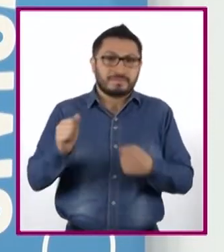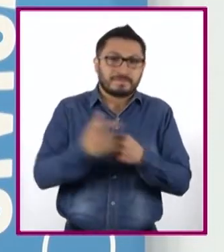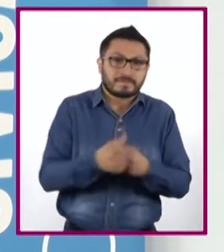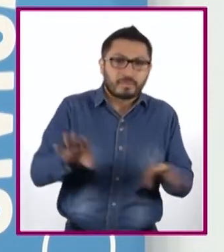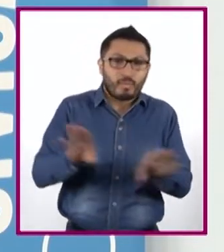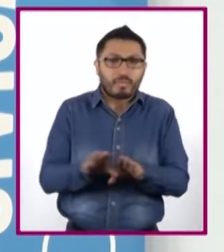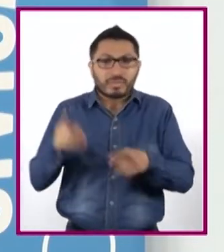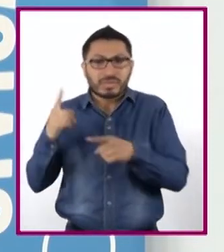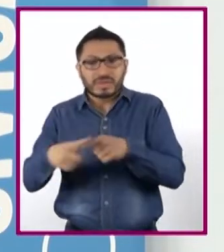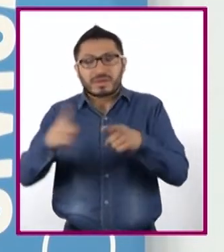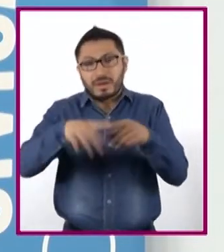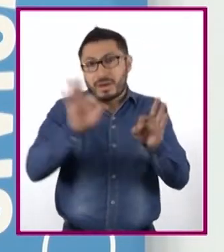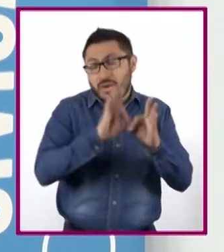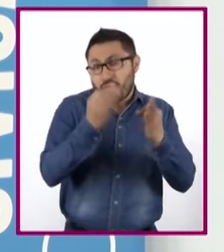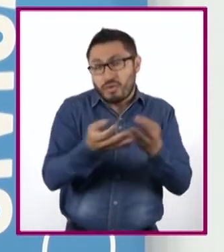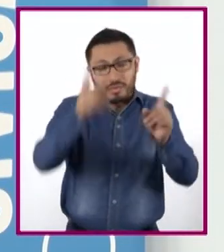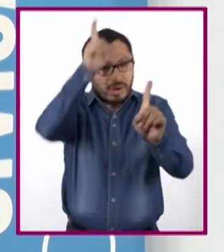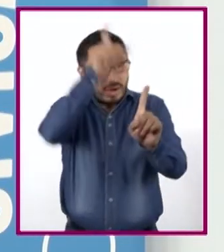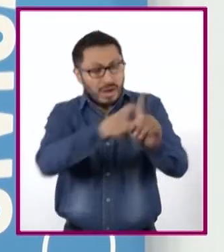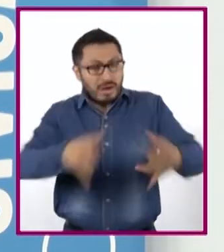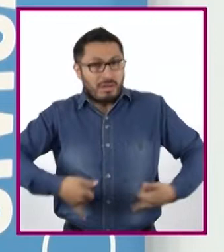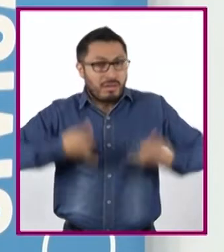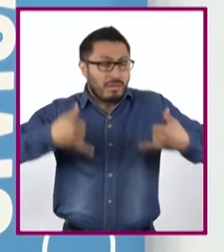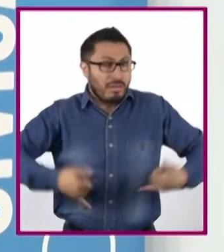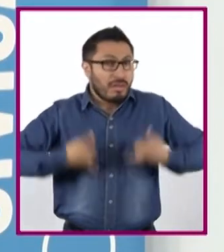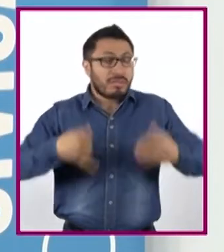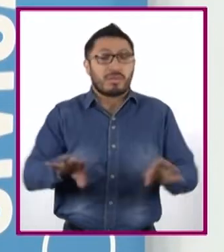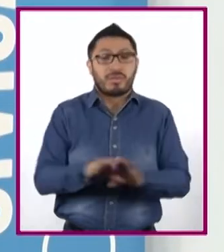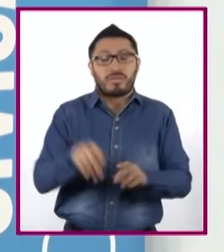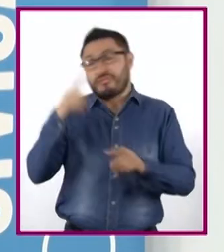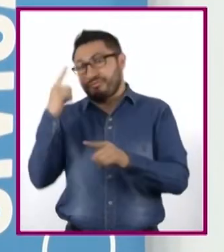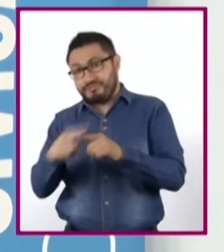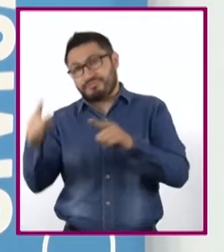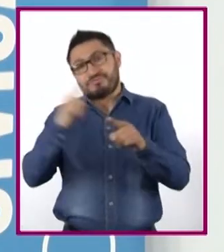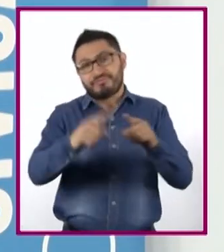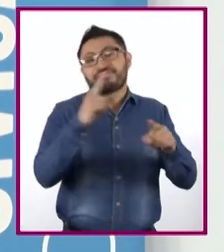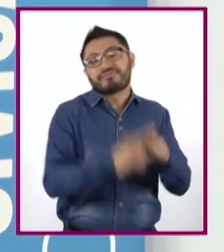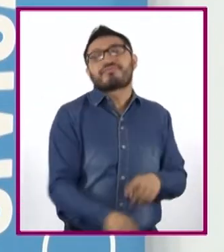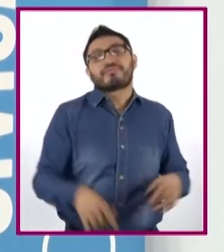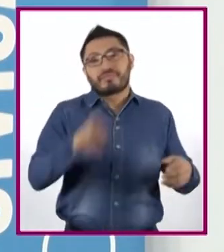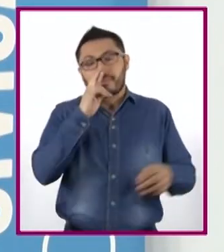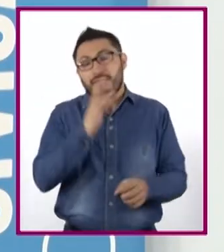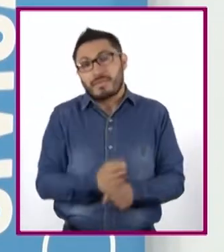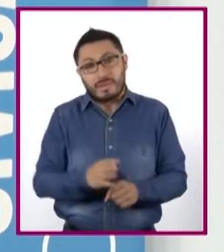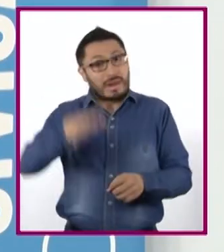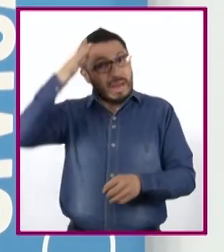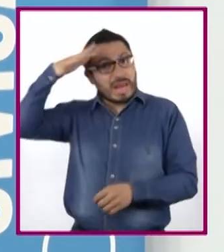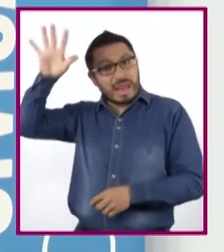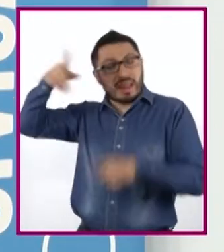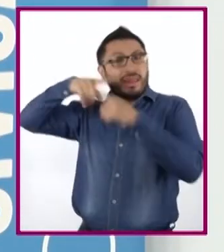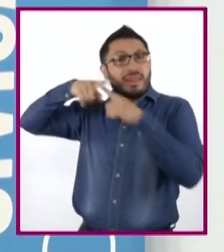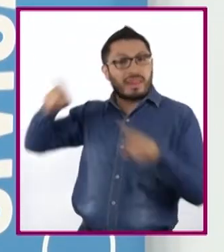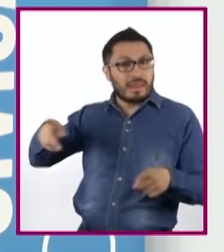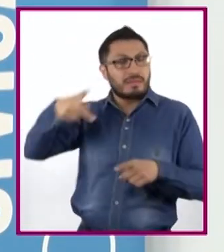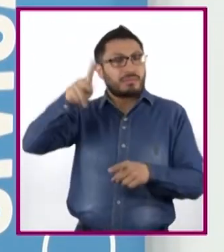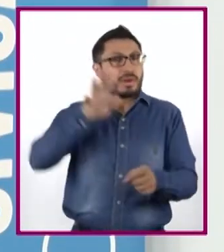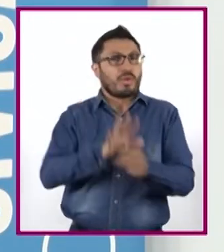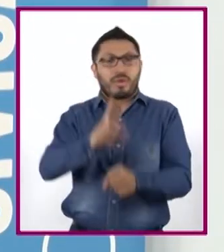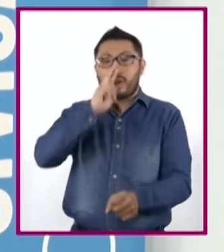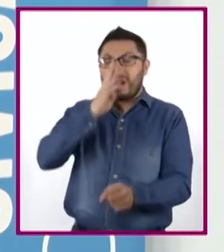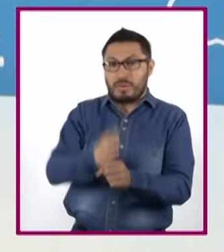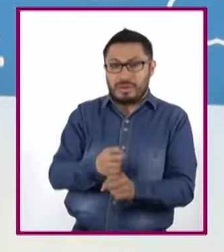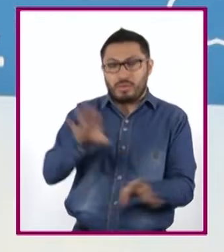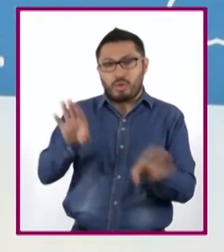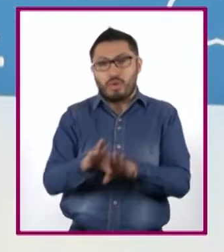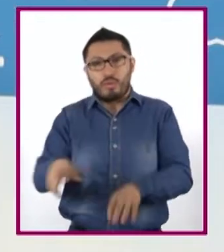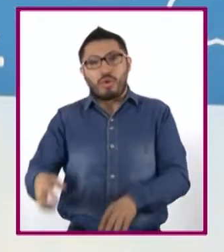respecto a jóvenes y adolescentes es el hecho de que no tienen las mismas responsabilidades que los adultos. Pero, ¿la responsabilidad se puede